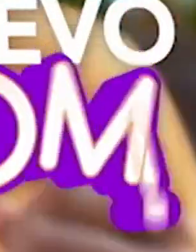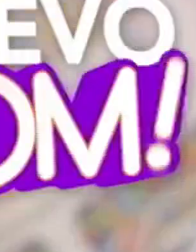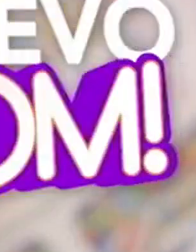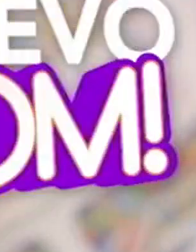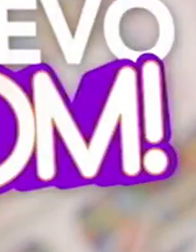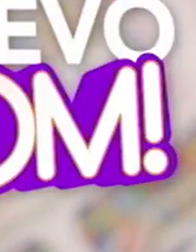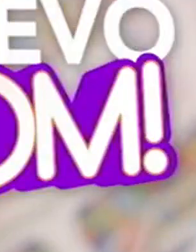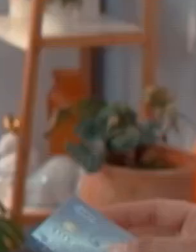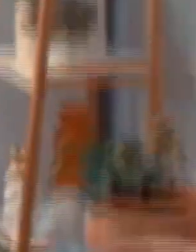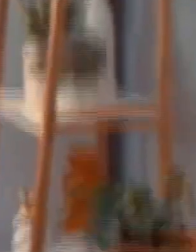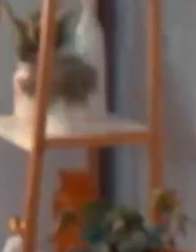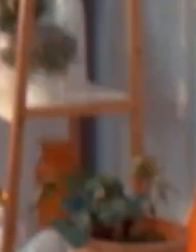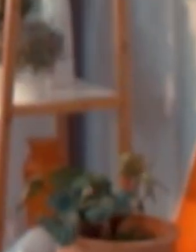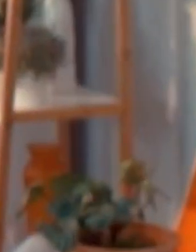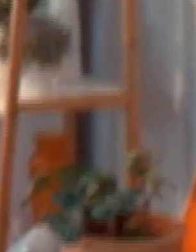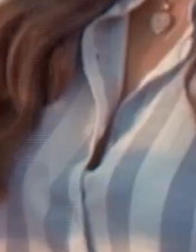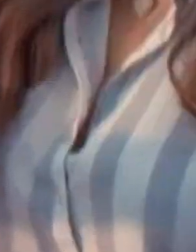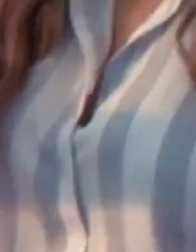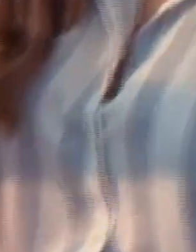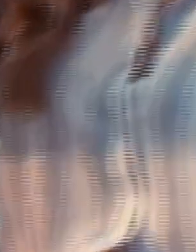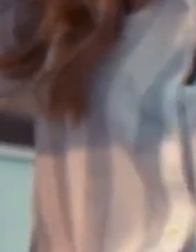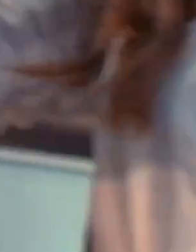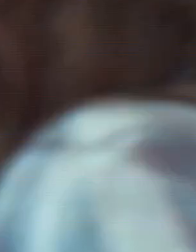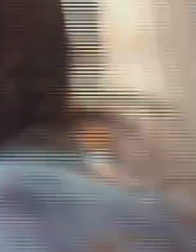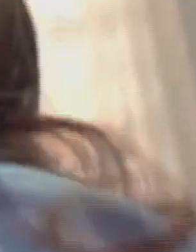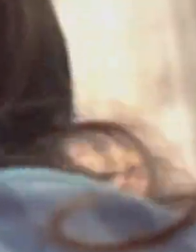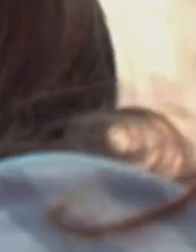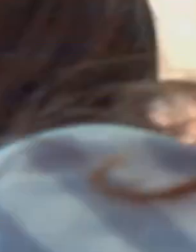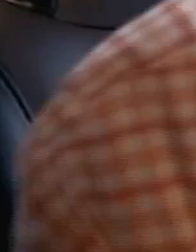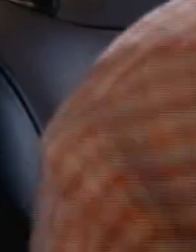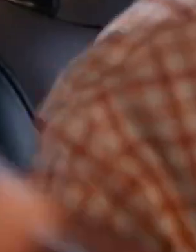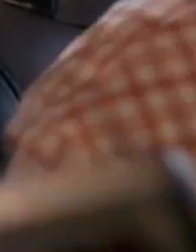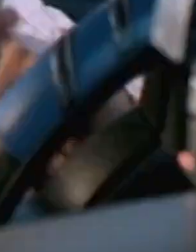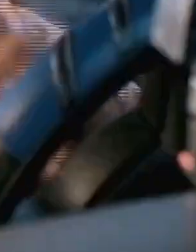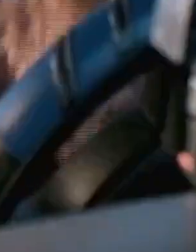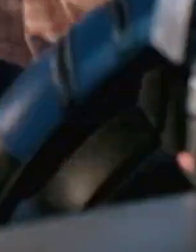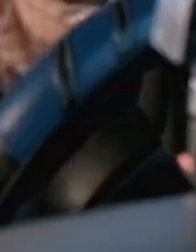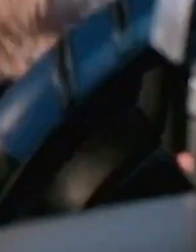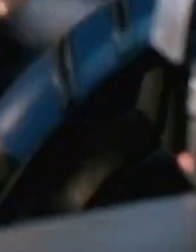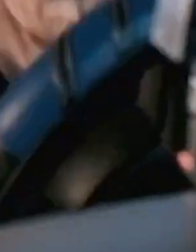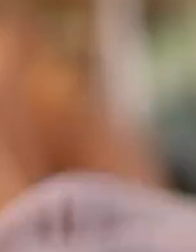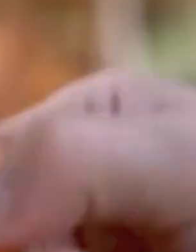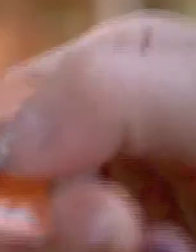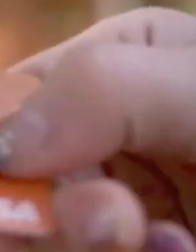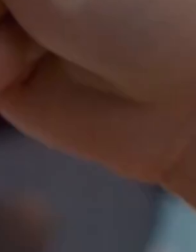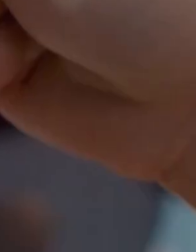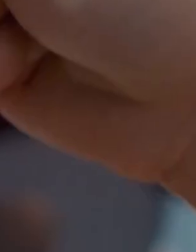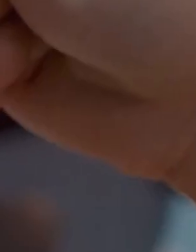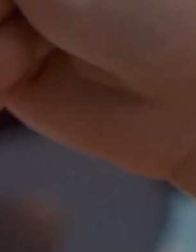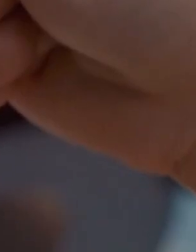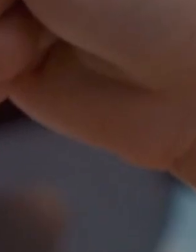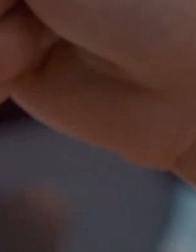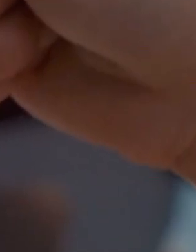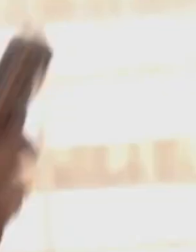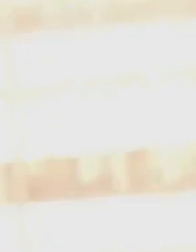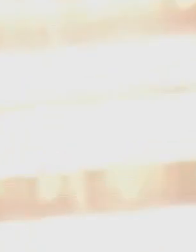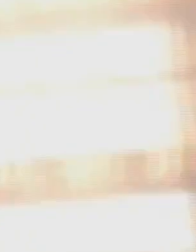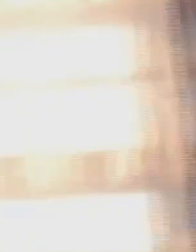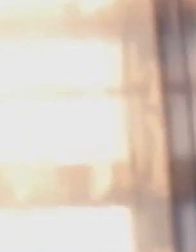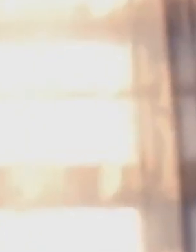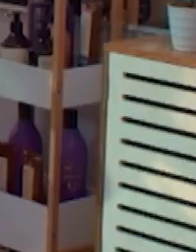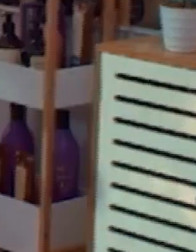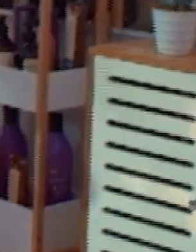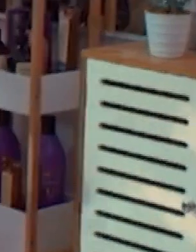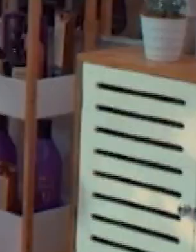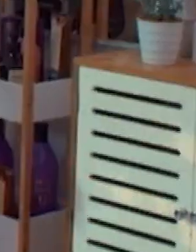El nuevo boom. Conozca Conexión BP, la nueva tecnología de cobro en comercios de forma fácil, rápida, segura y con cualquier tarjeta. Todo desde su celular. Más